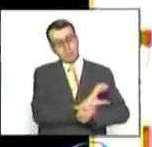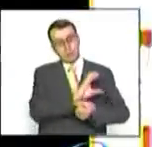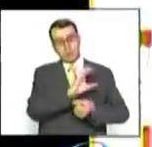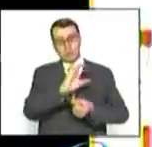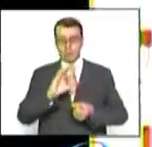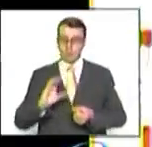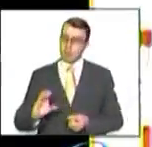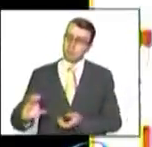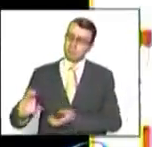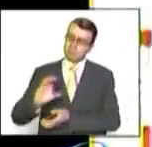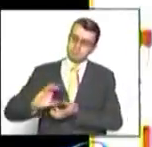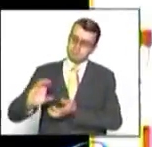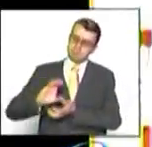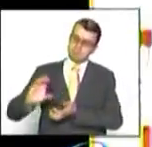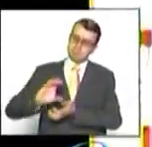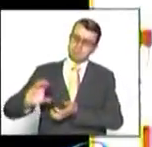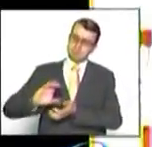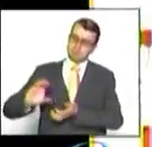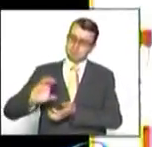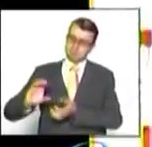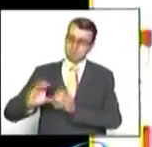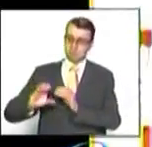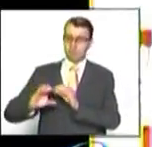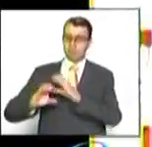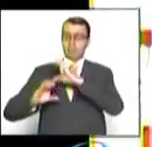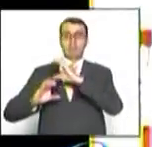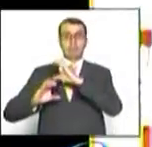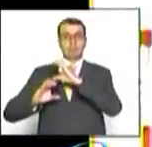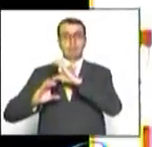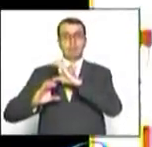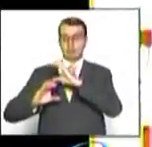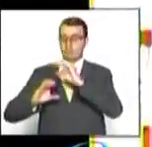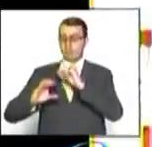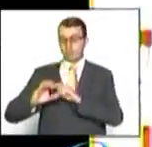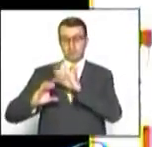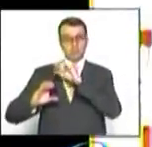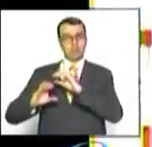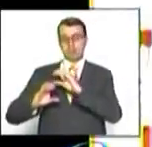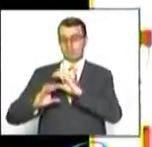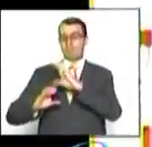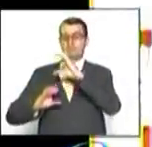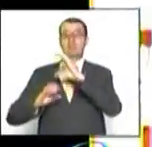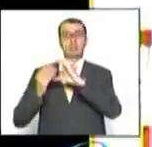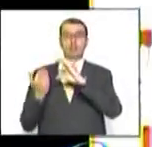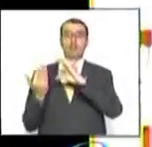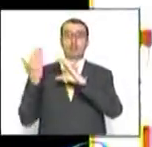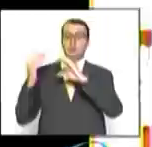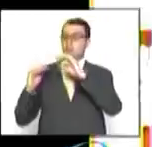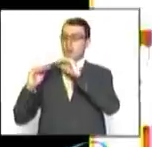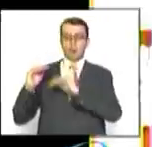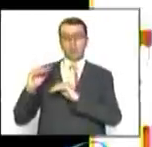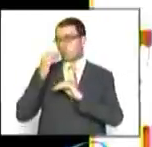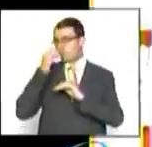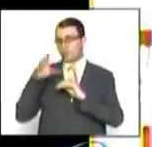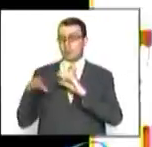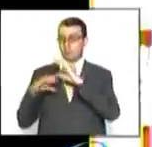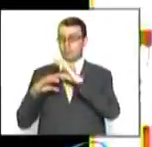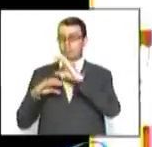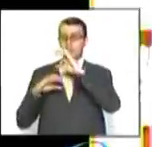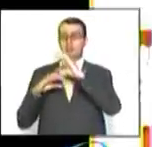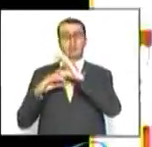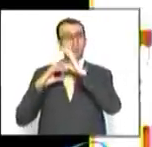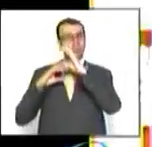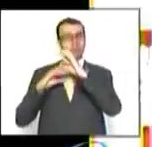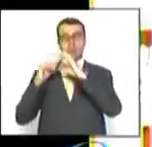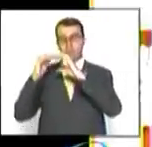la que se prepara. Ahí está. Y de ahí se saca lo que... Entonces la gente dirá, pero... Y es una pregunta que yo le voy